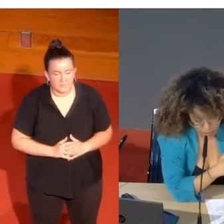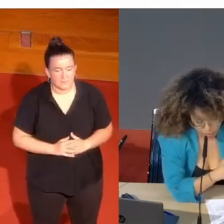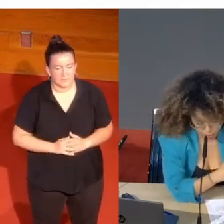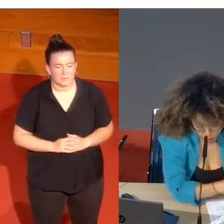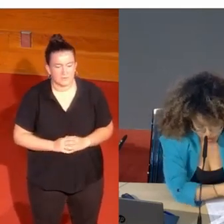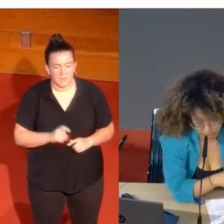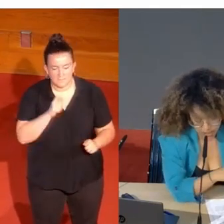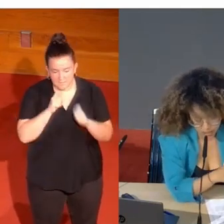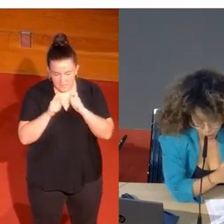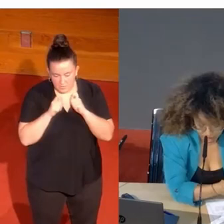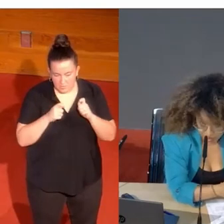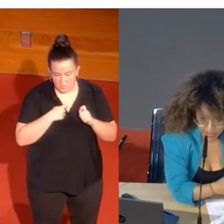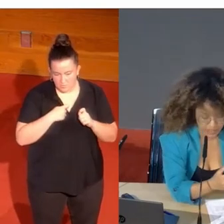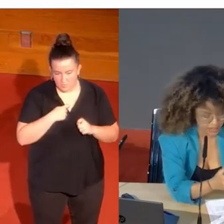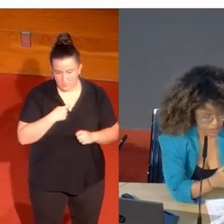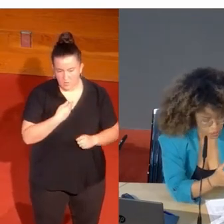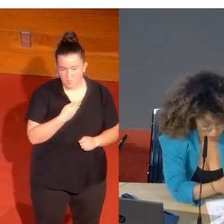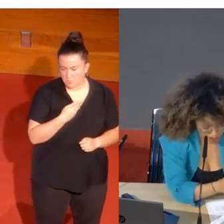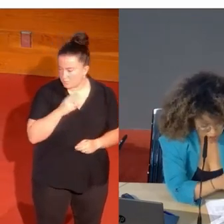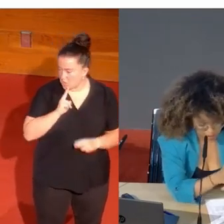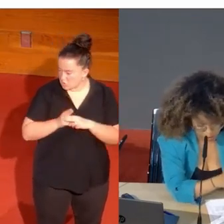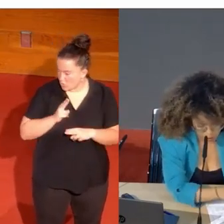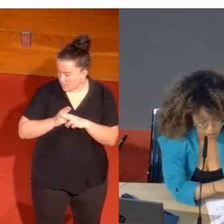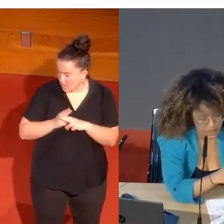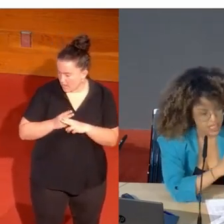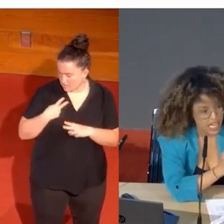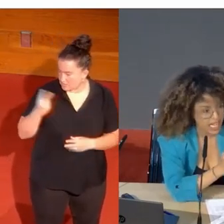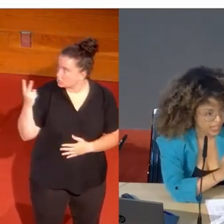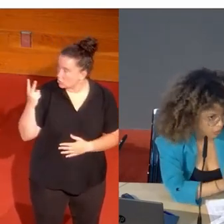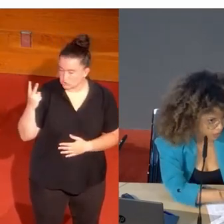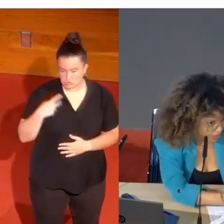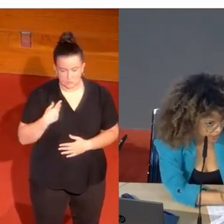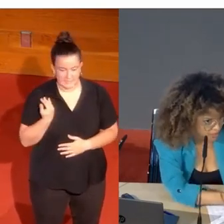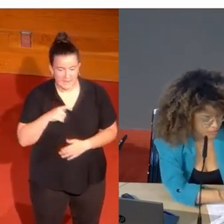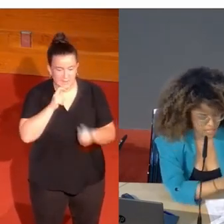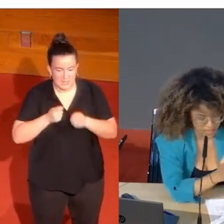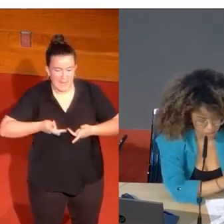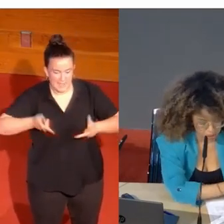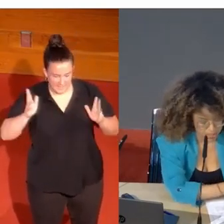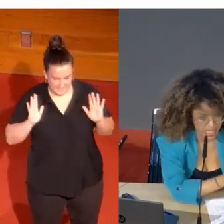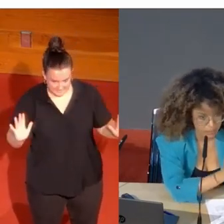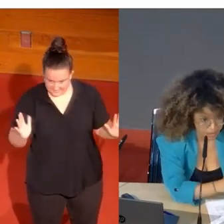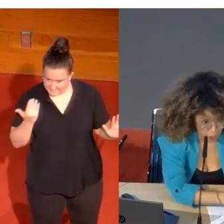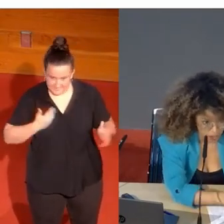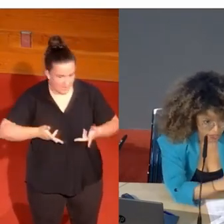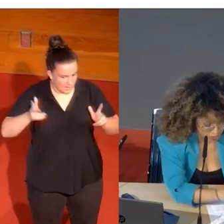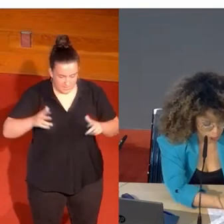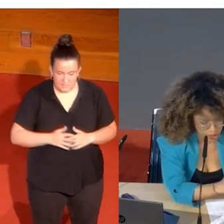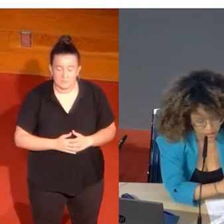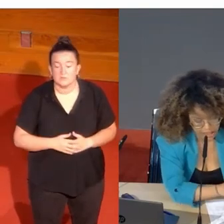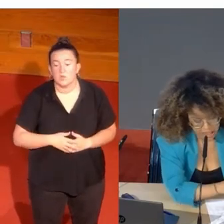t Bin Omar radi y Suleimán rauni han quedado en libertad han quedado en libertad el